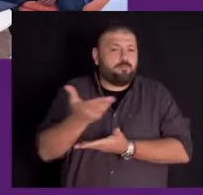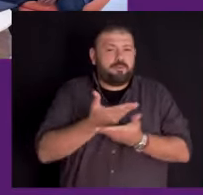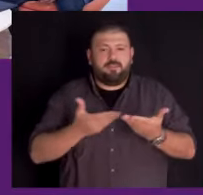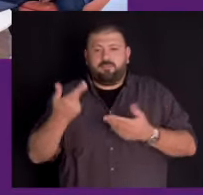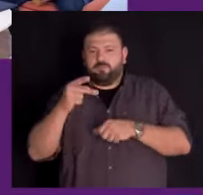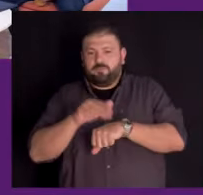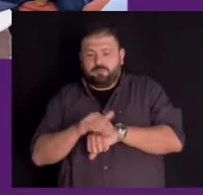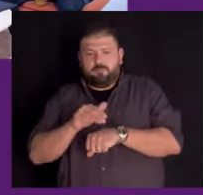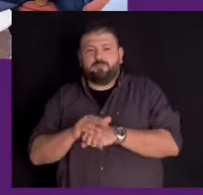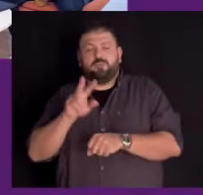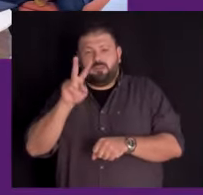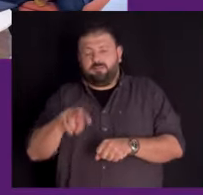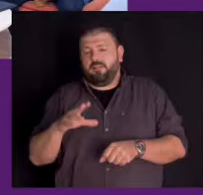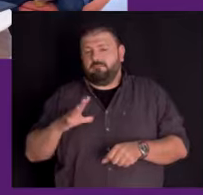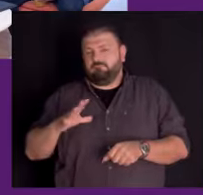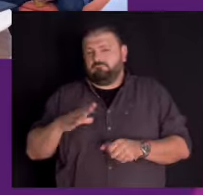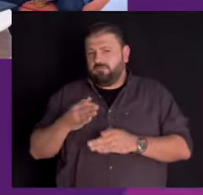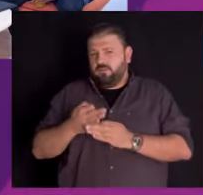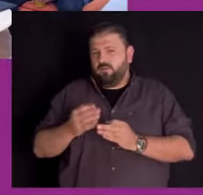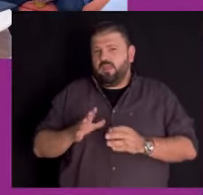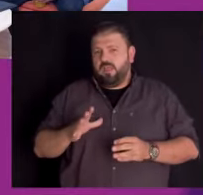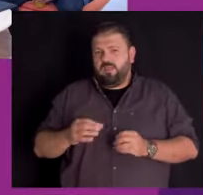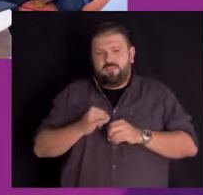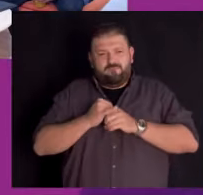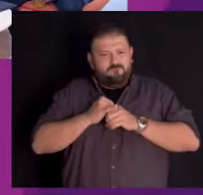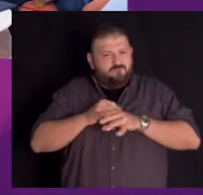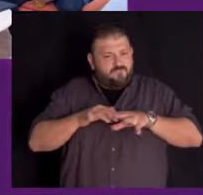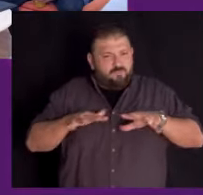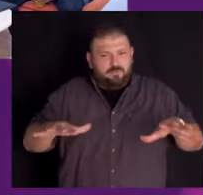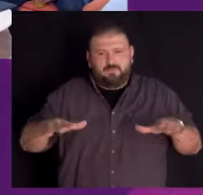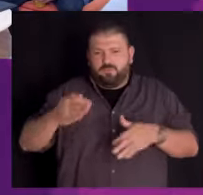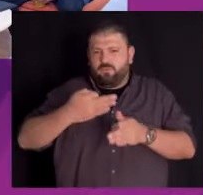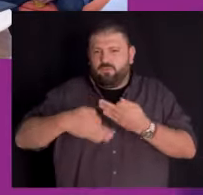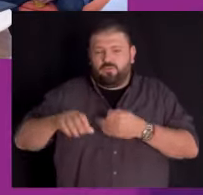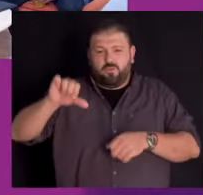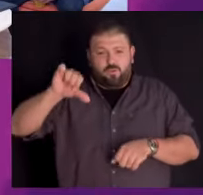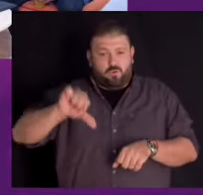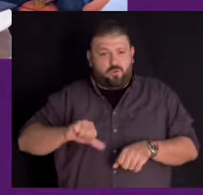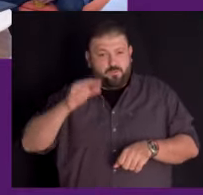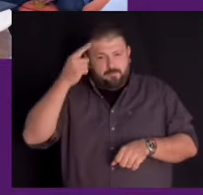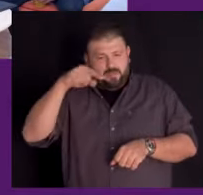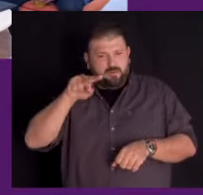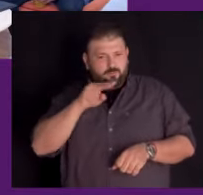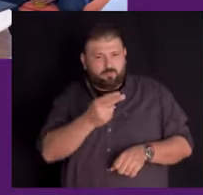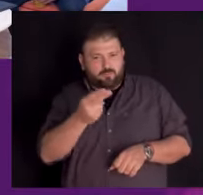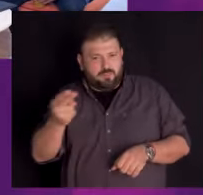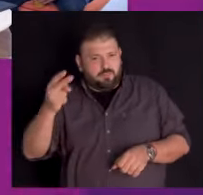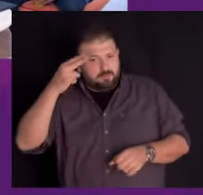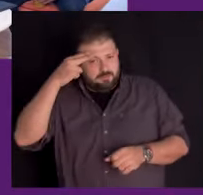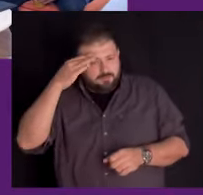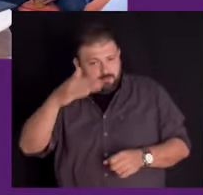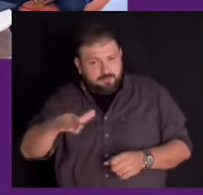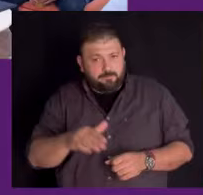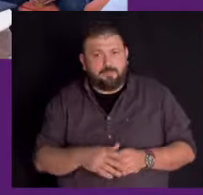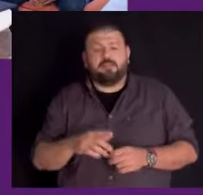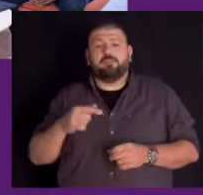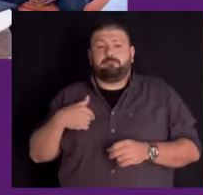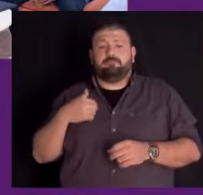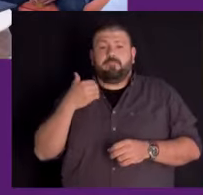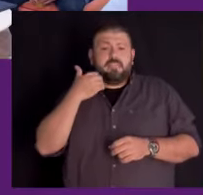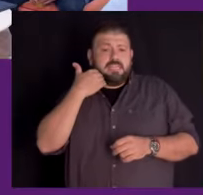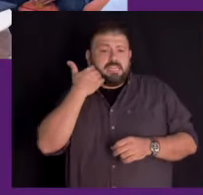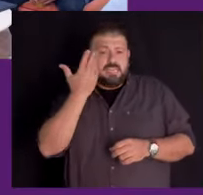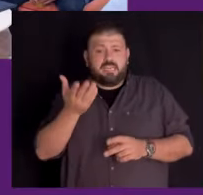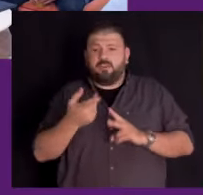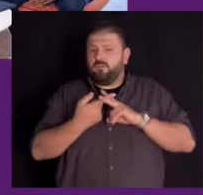la gran información que hoy van a poder tener de primera mano. Y que, si me lo permiten, quiero